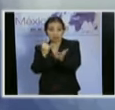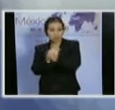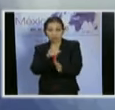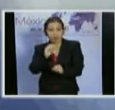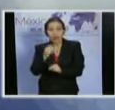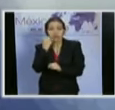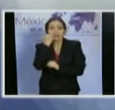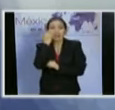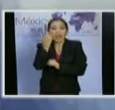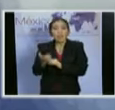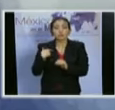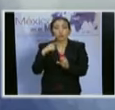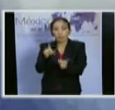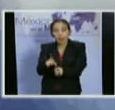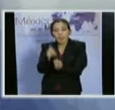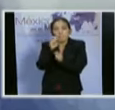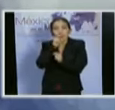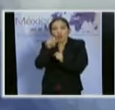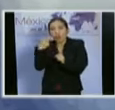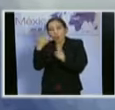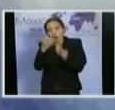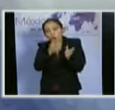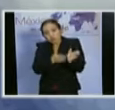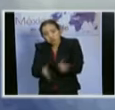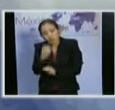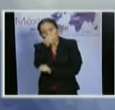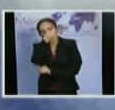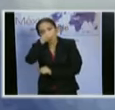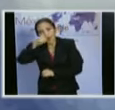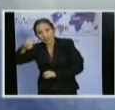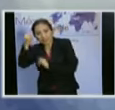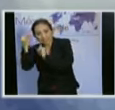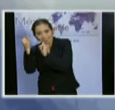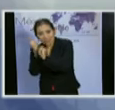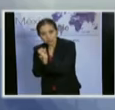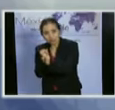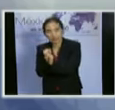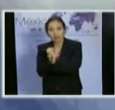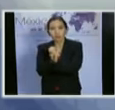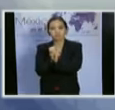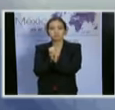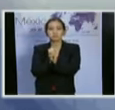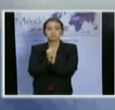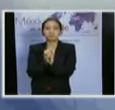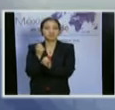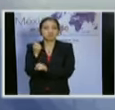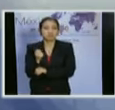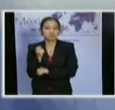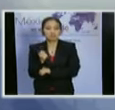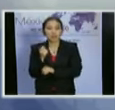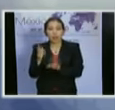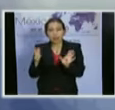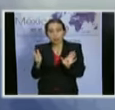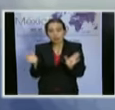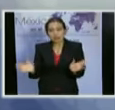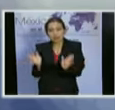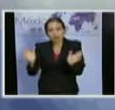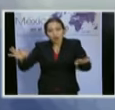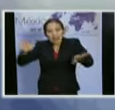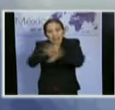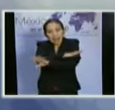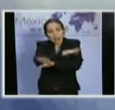sino estamos hablando de recaudar mejor. Recaudar mejor a nivel internacional, es decir, promover una